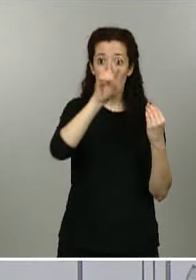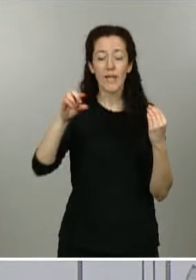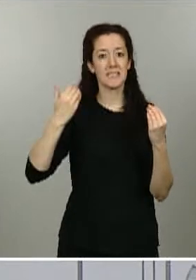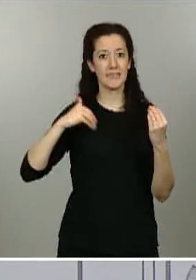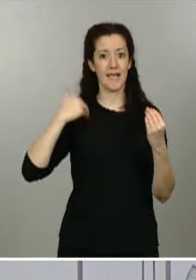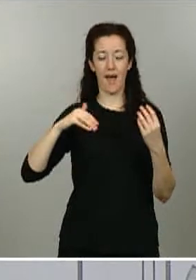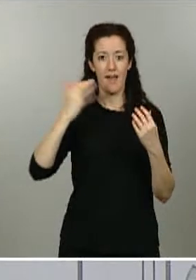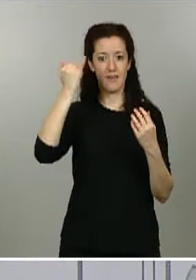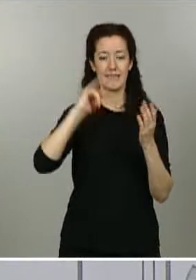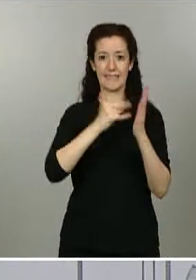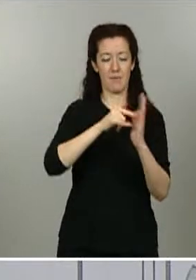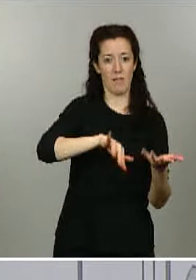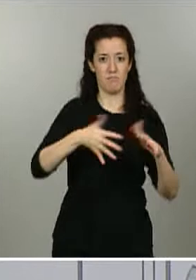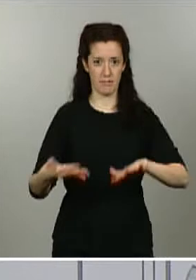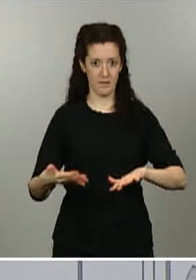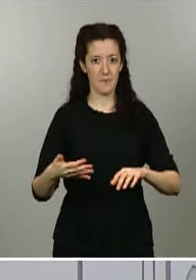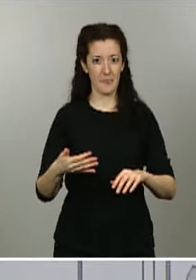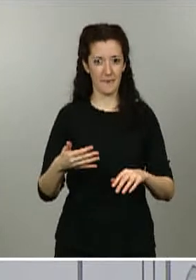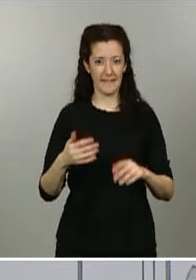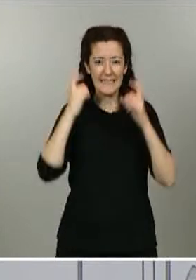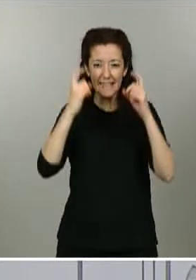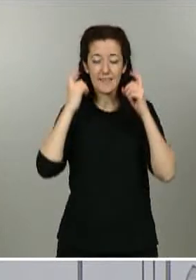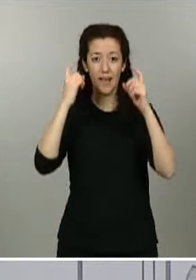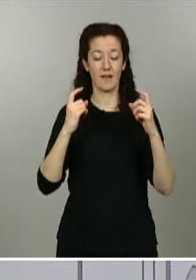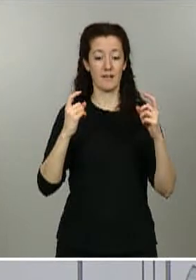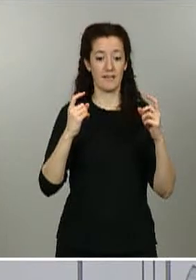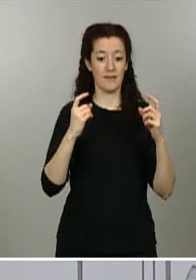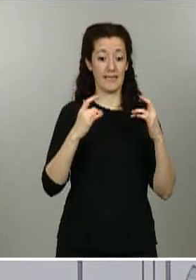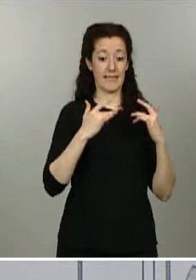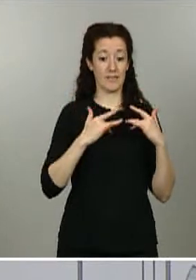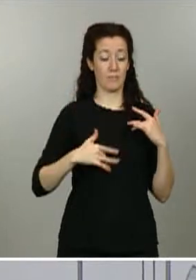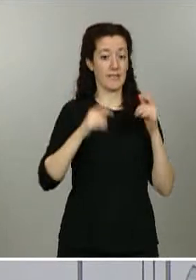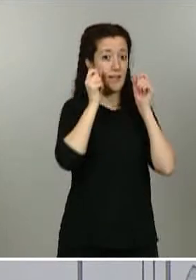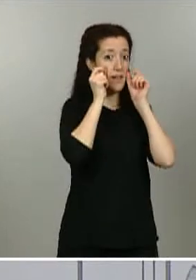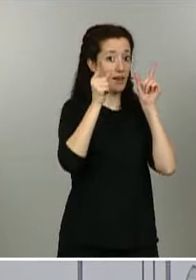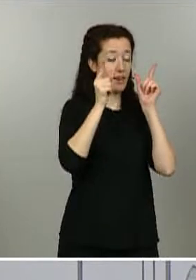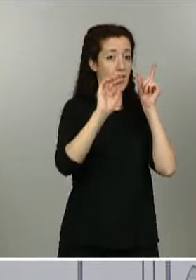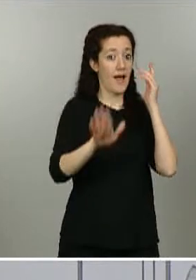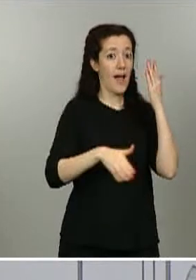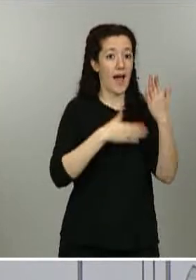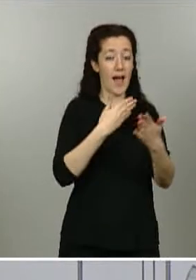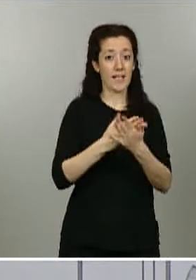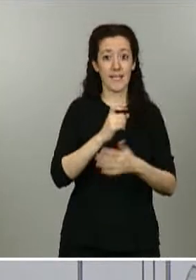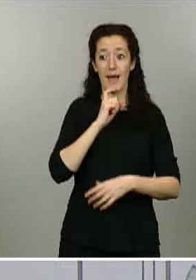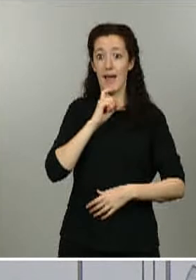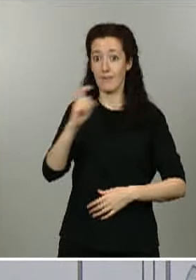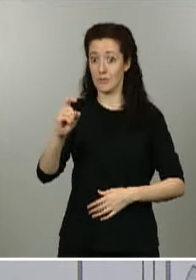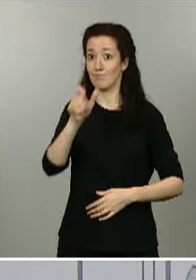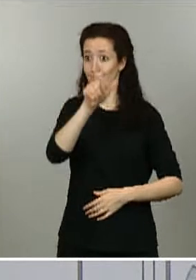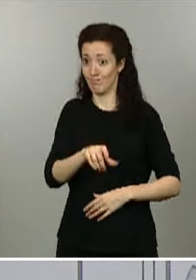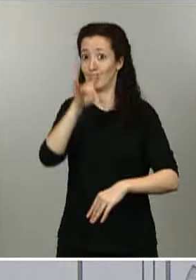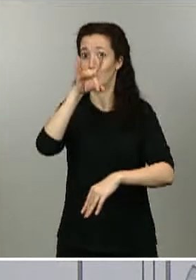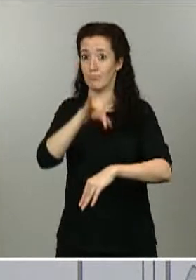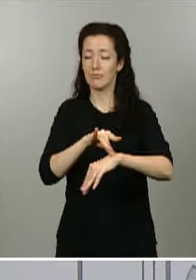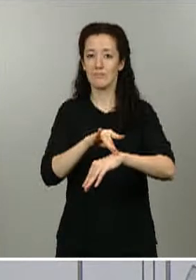entre que se inician los síntomas y se detecta, se diagnostica y se notifica. Pero sí que es verdad que si no valoramos al mismo tiempo